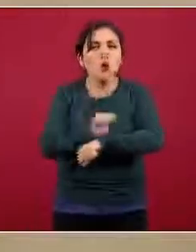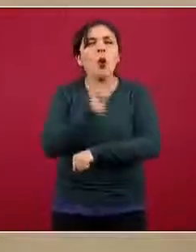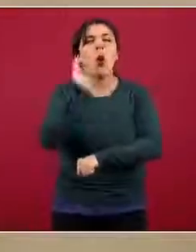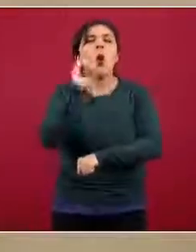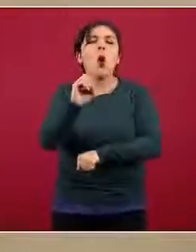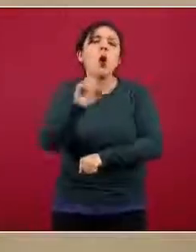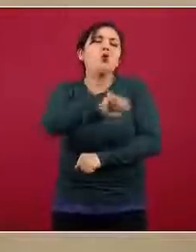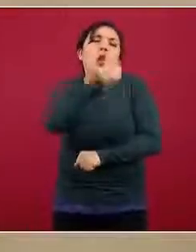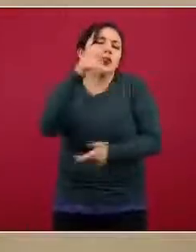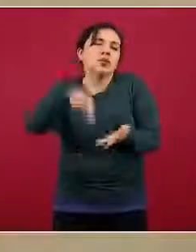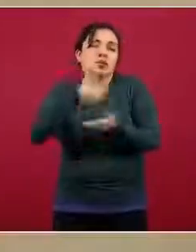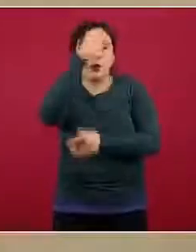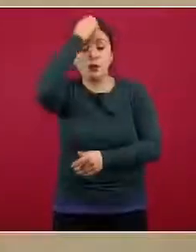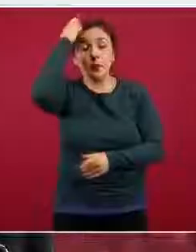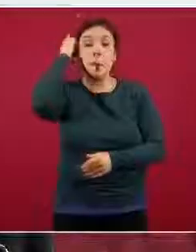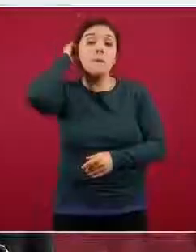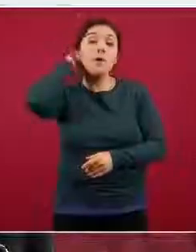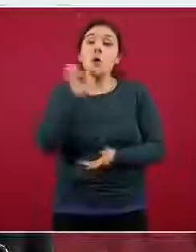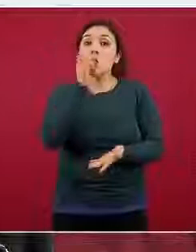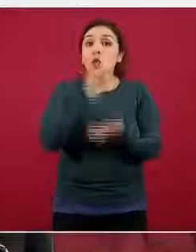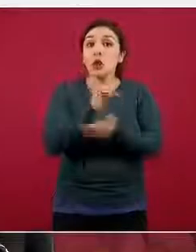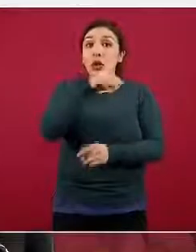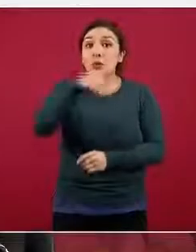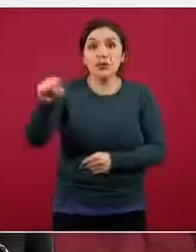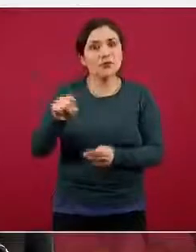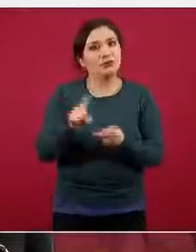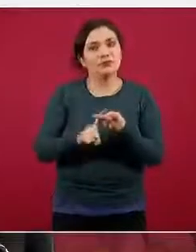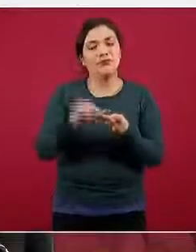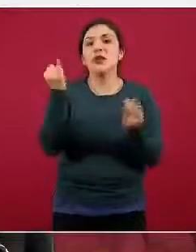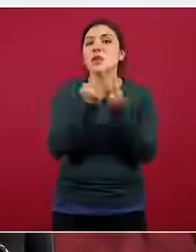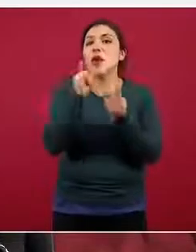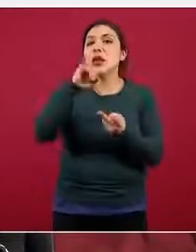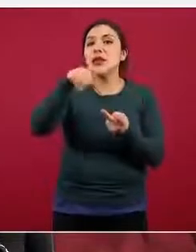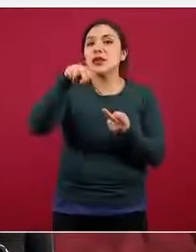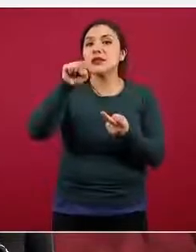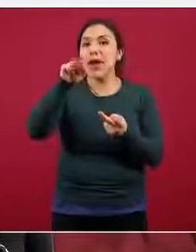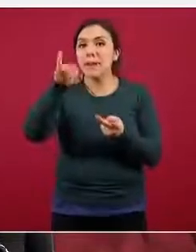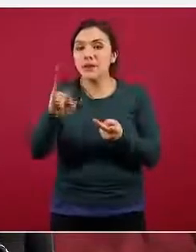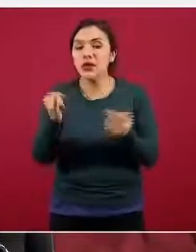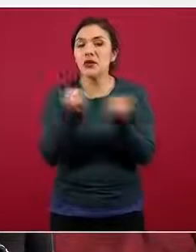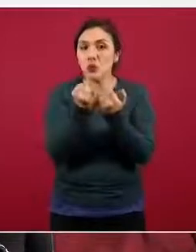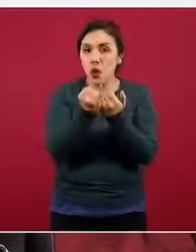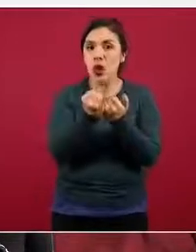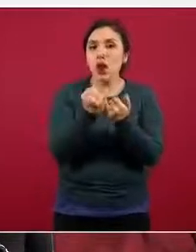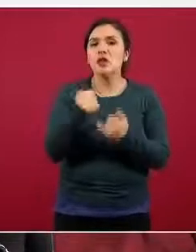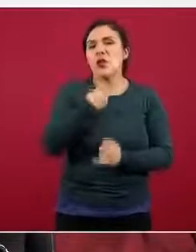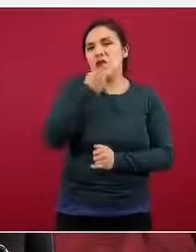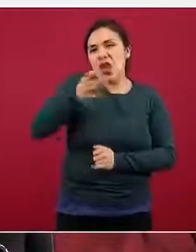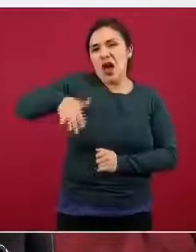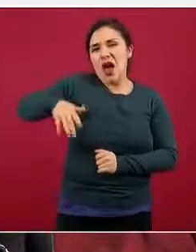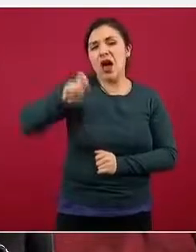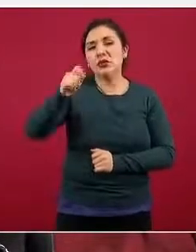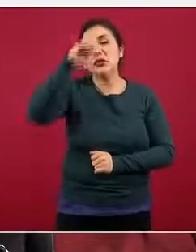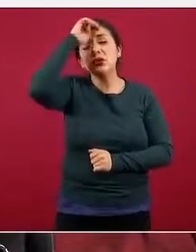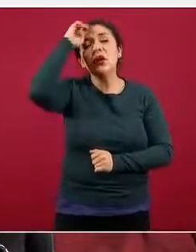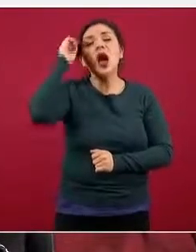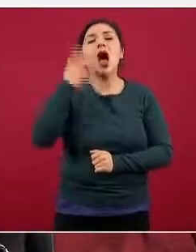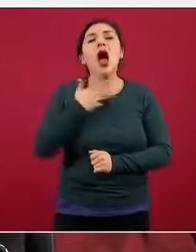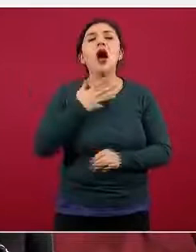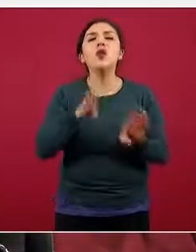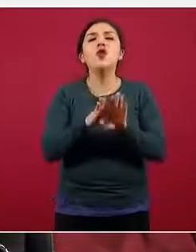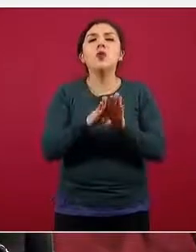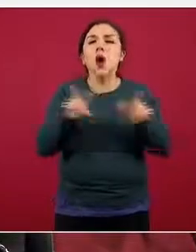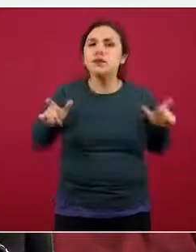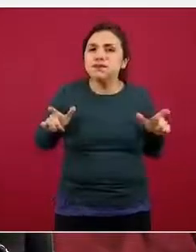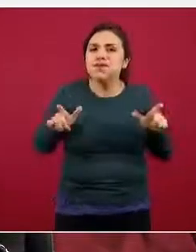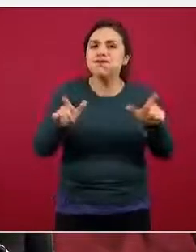que han designado. Pero no solo el IMSS, también el INSABI, también nosotros presentamos y se ha mencionado también las